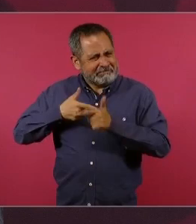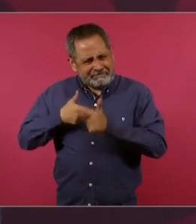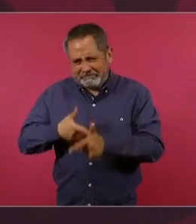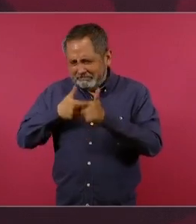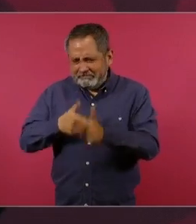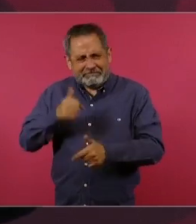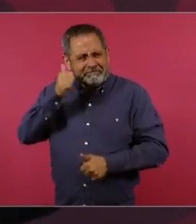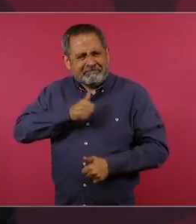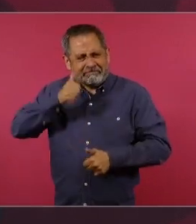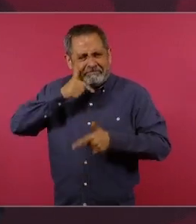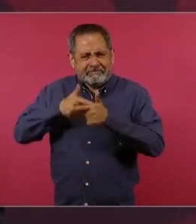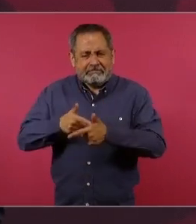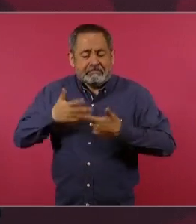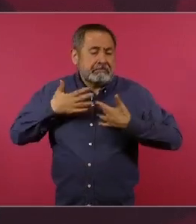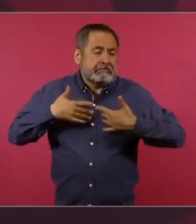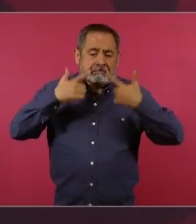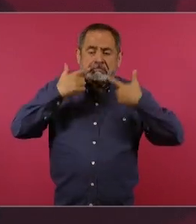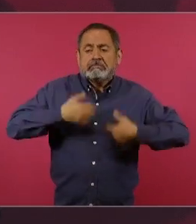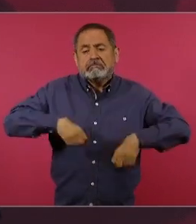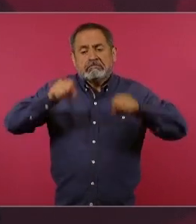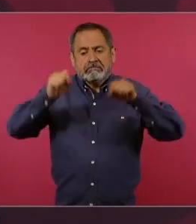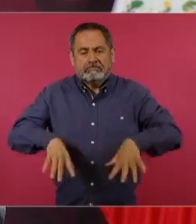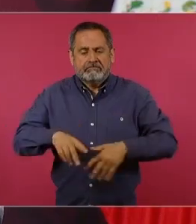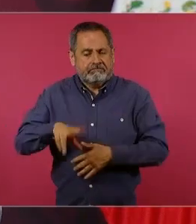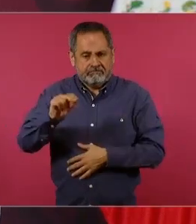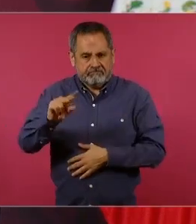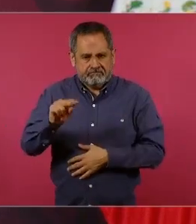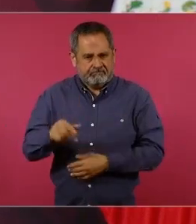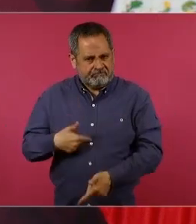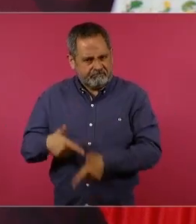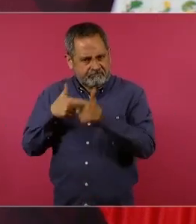siempre. Y no darnos por vencidos. Entonces,